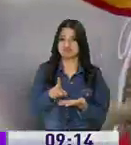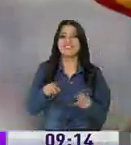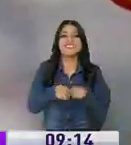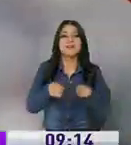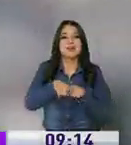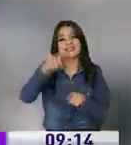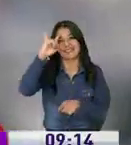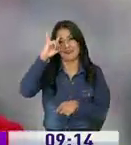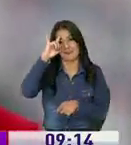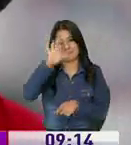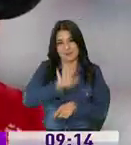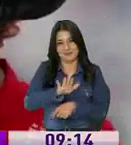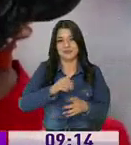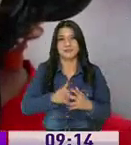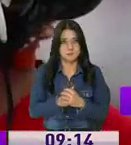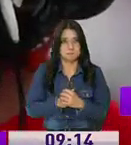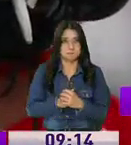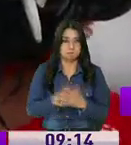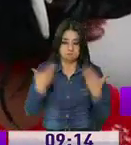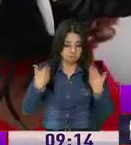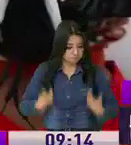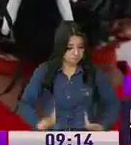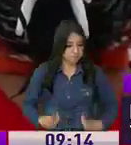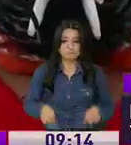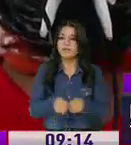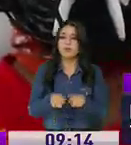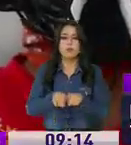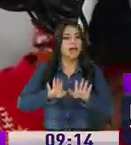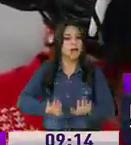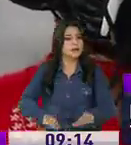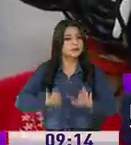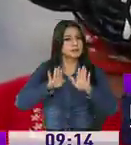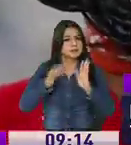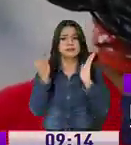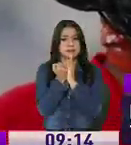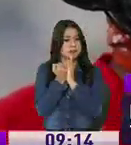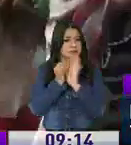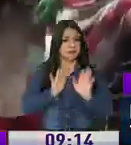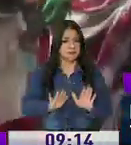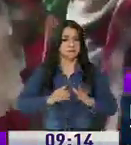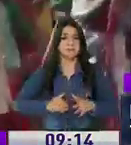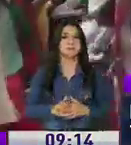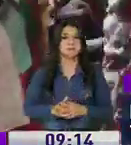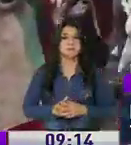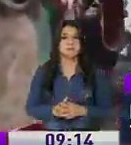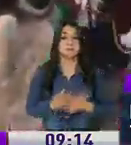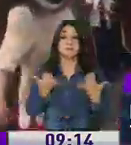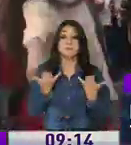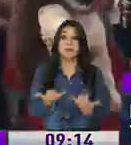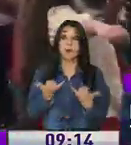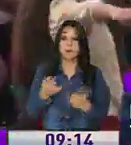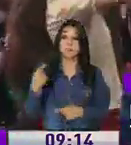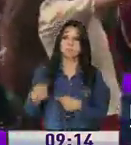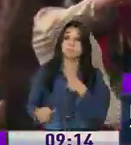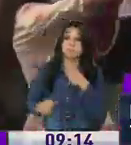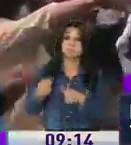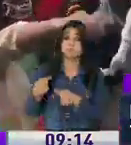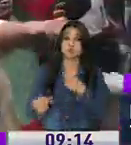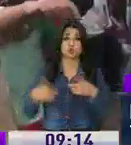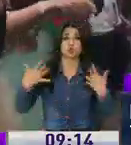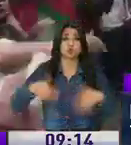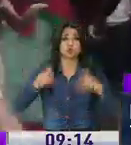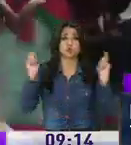como propio y le van dando las características identitarias de las zonas. En la actualidad esta tradición se convirtió